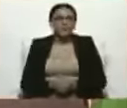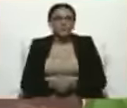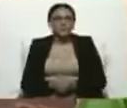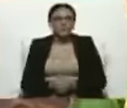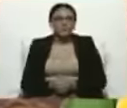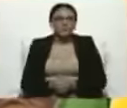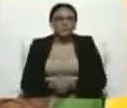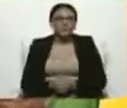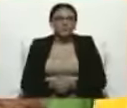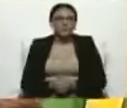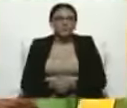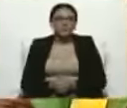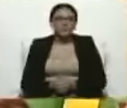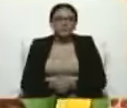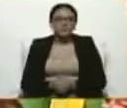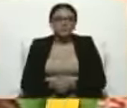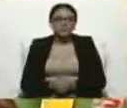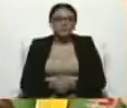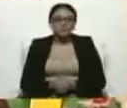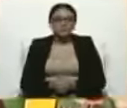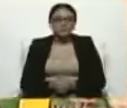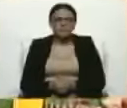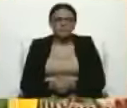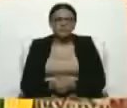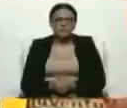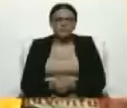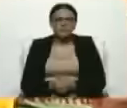Y aprovechemos, ¿cuántos días que nos quedan? 54.